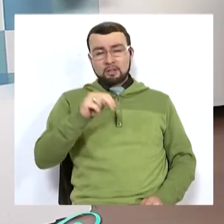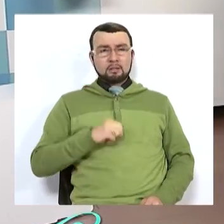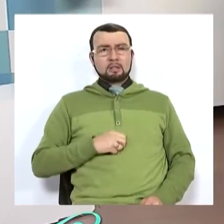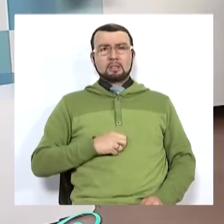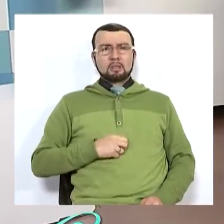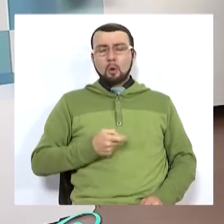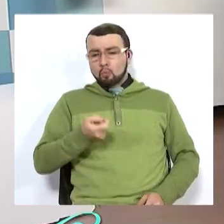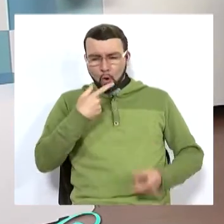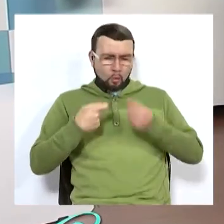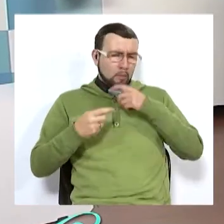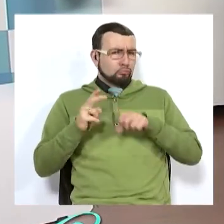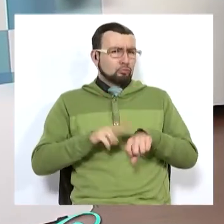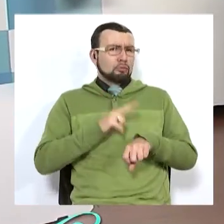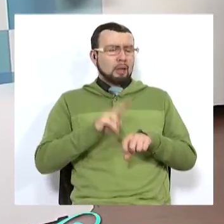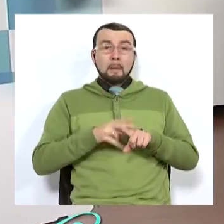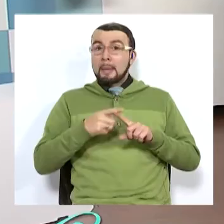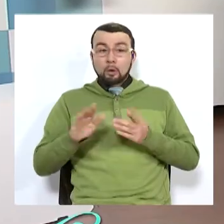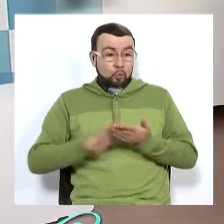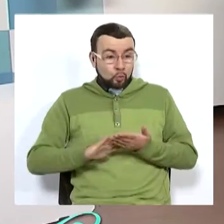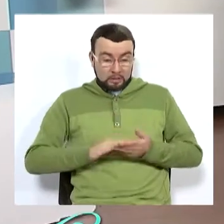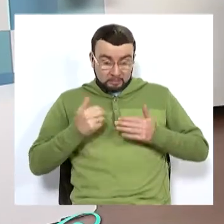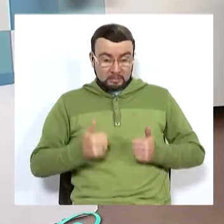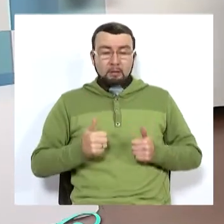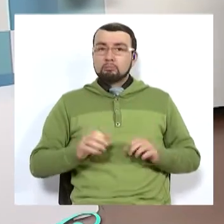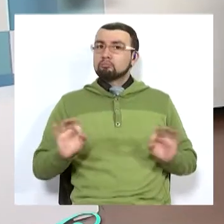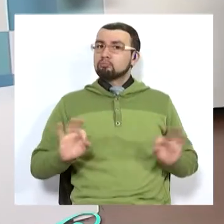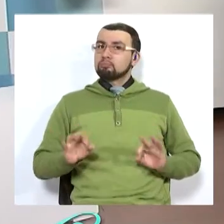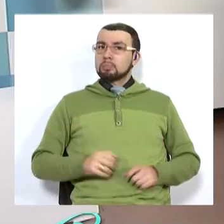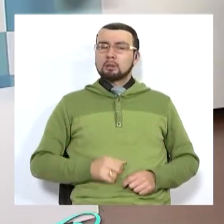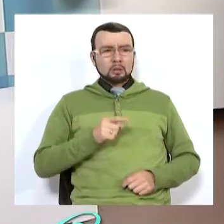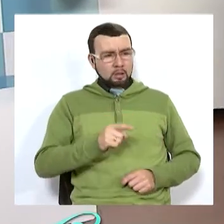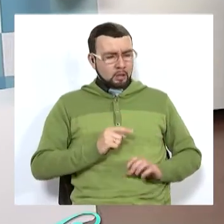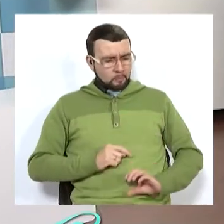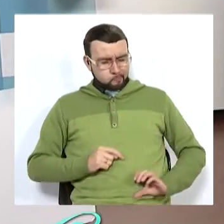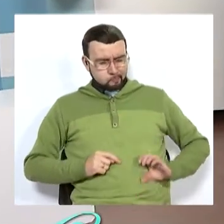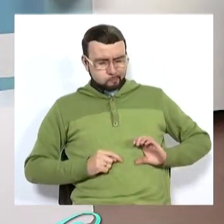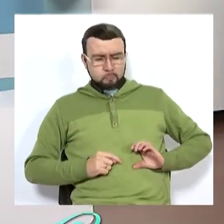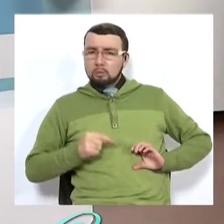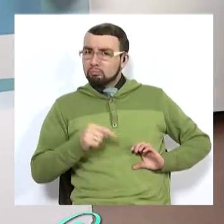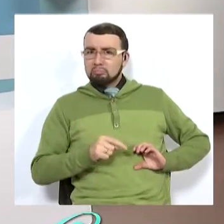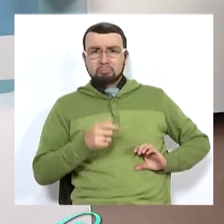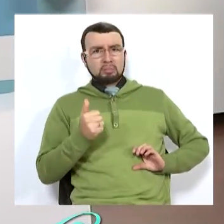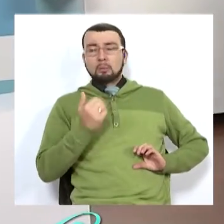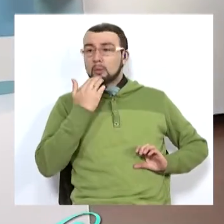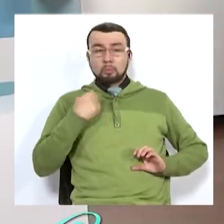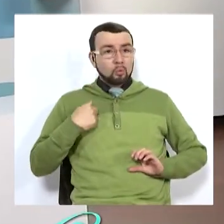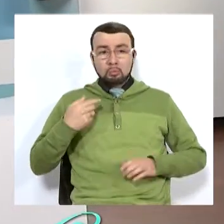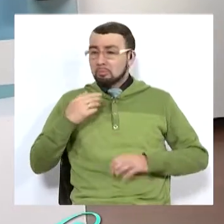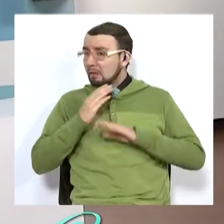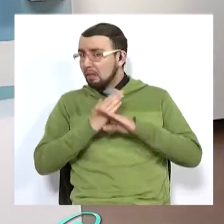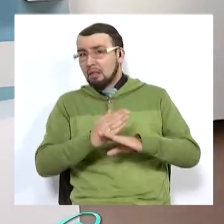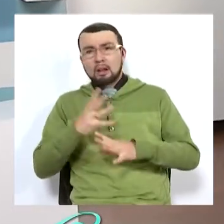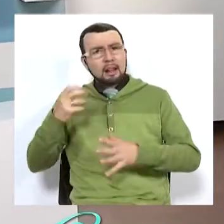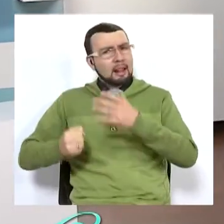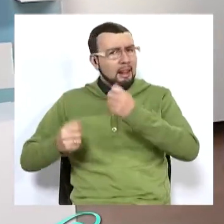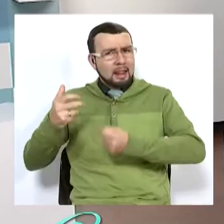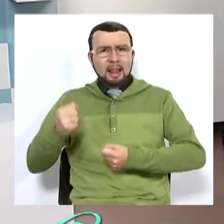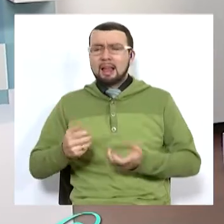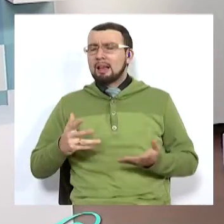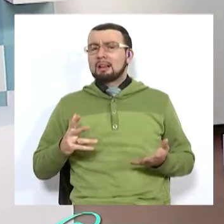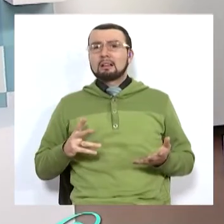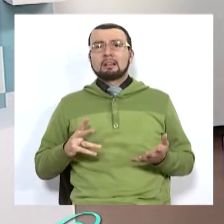mucha mejoría. Quiero decirle que el del colon es súper bien. O sea, nosotros no consumimos lácteos,